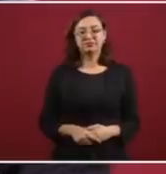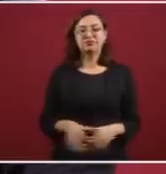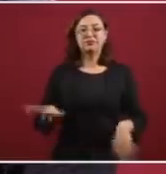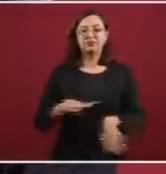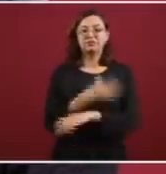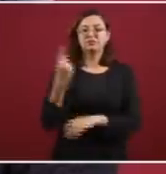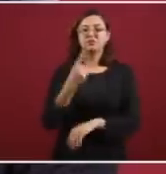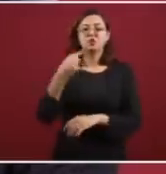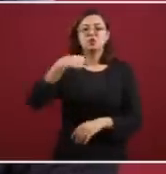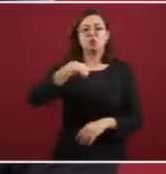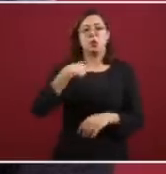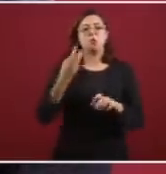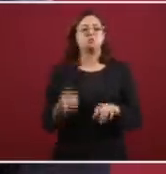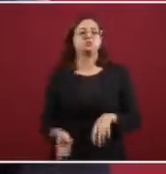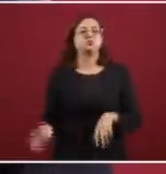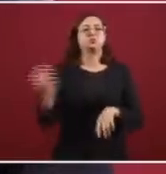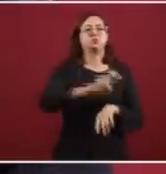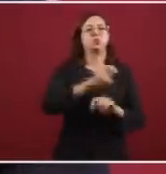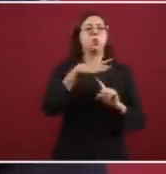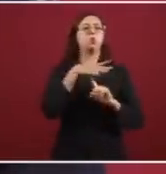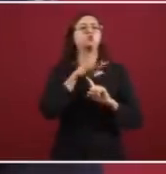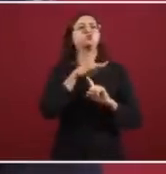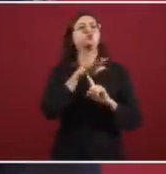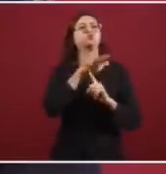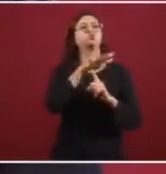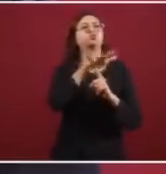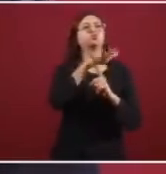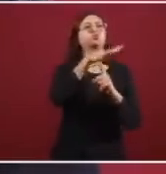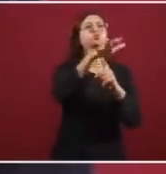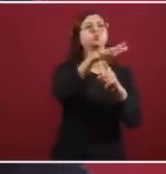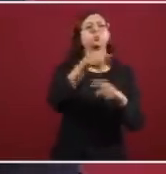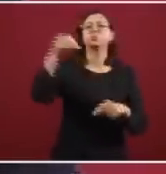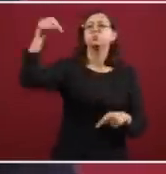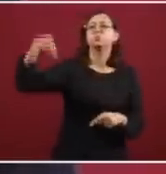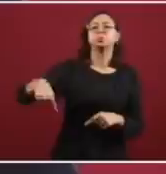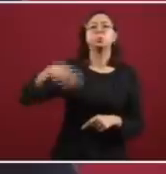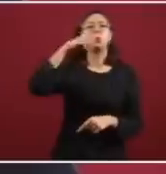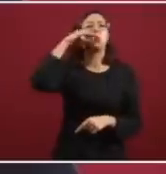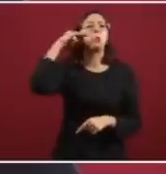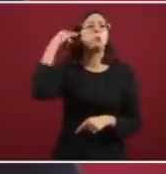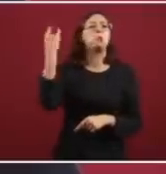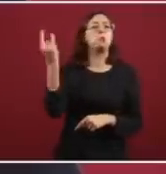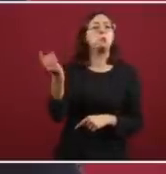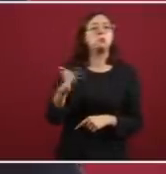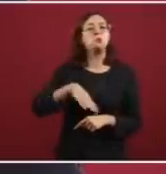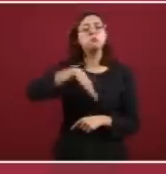porque si voy en helicóptero, ¿cuándo me entero de cómo están los caminos?